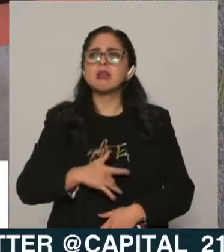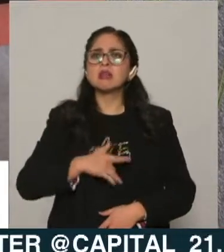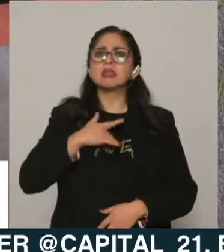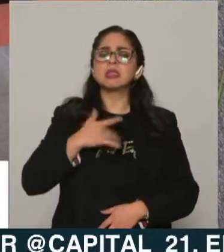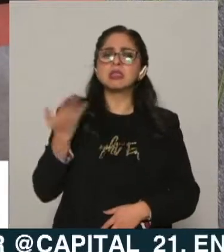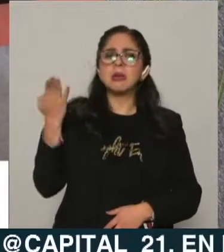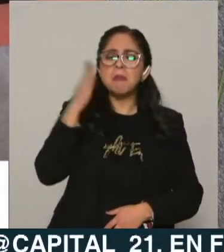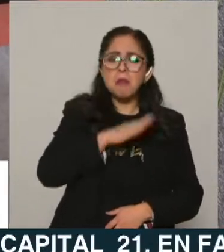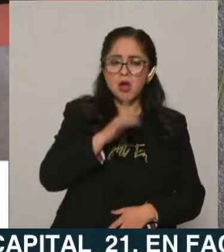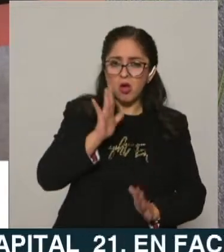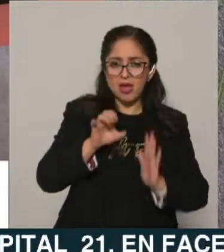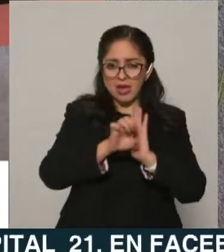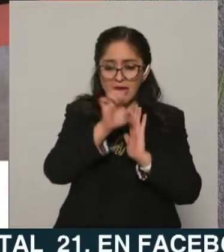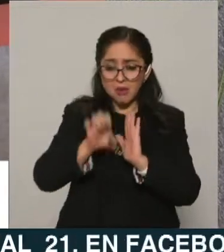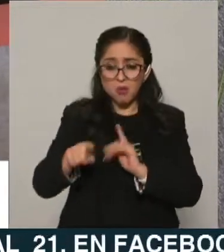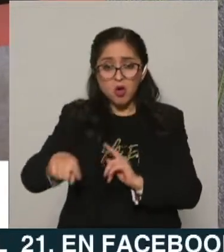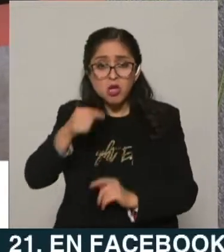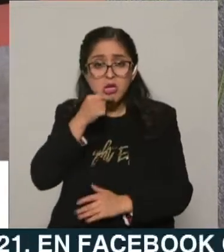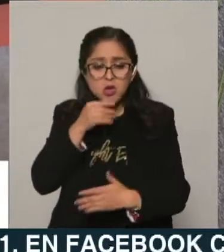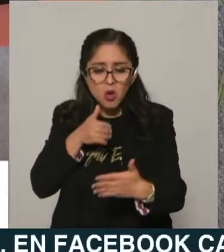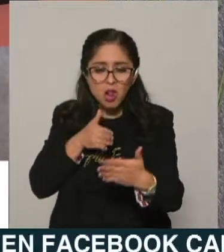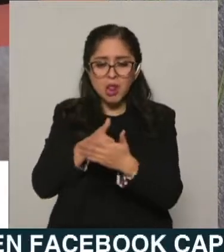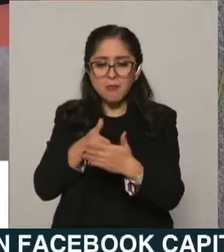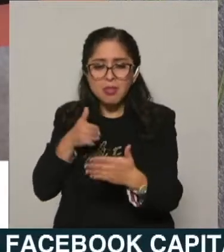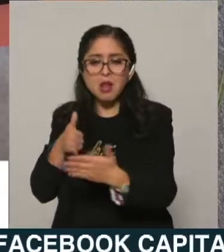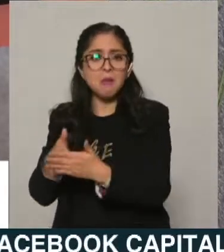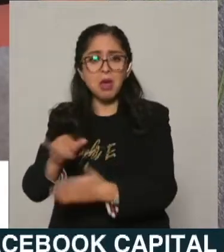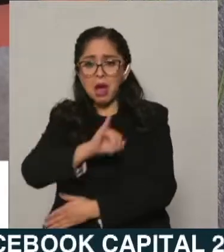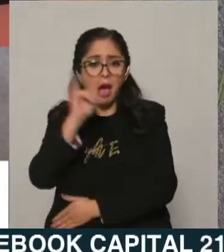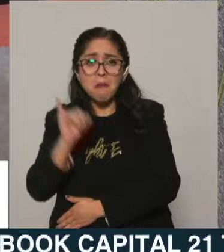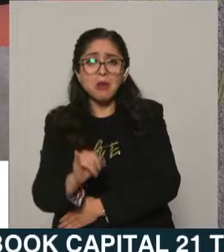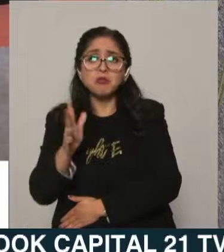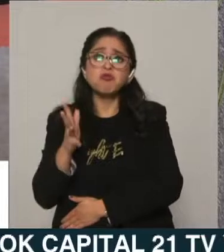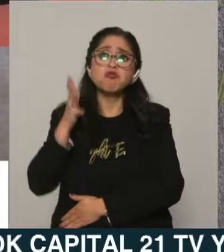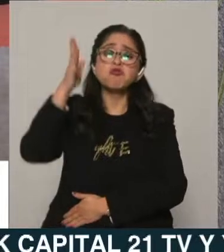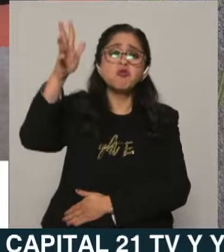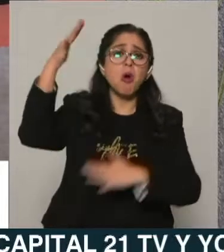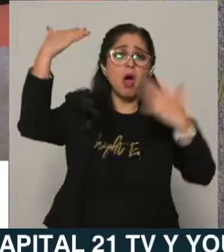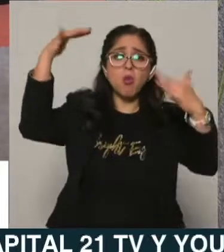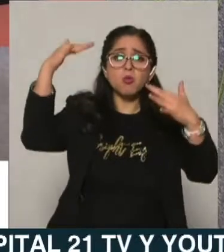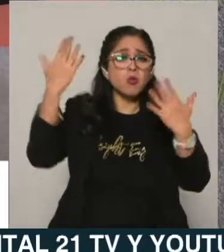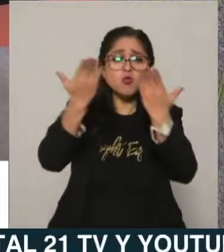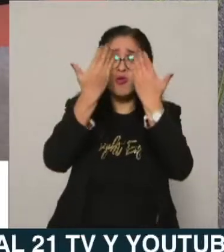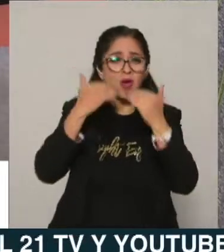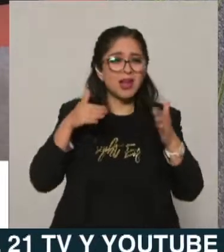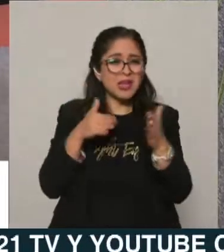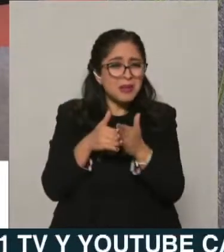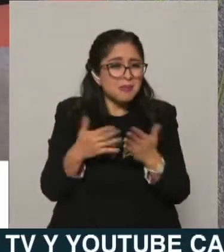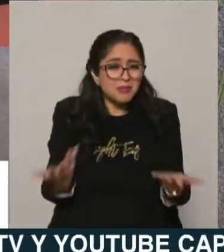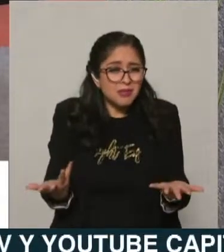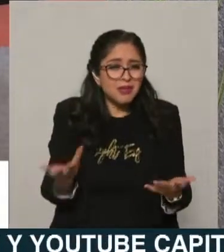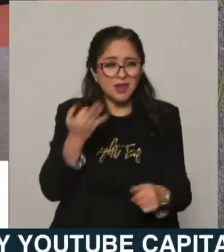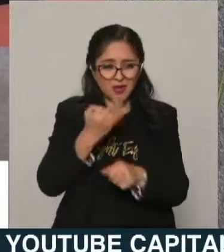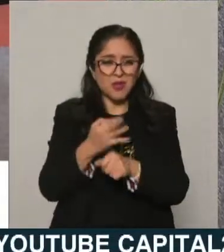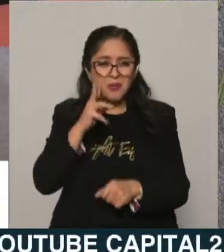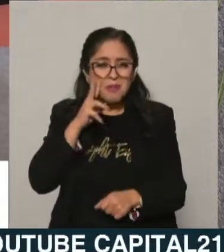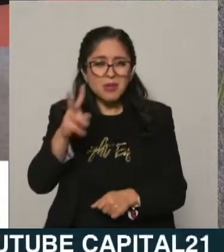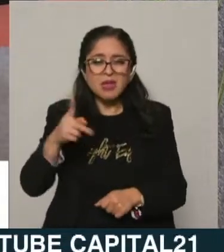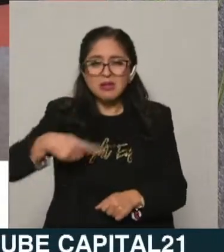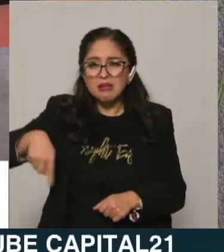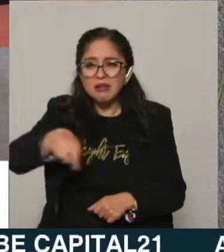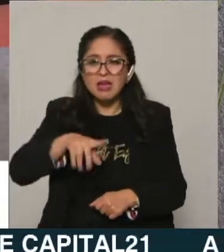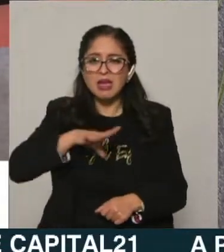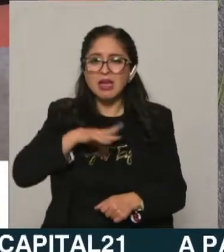nunca le pongo un solo límite al niño, el niño no va a tener límites en su edad adulta. Y en muchas de estas, y se ve clarísimo en nuestros niños que hemos tenido